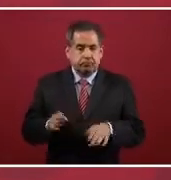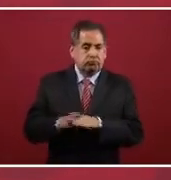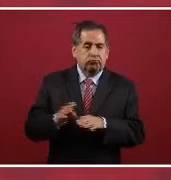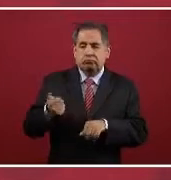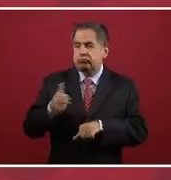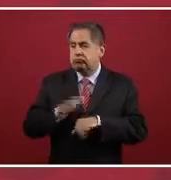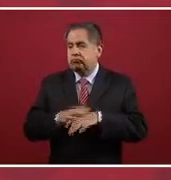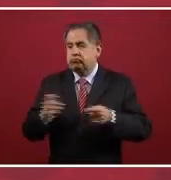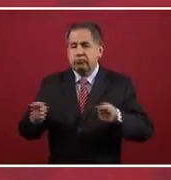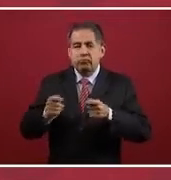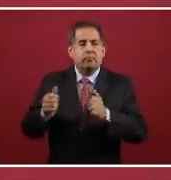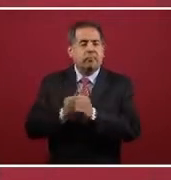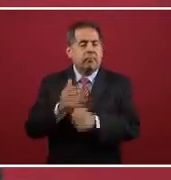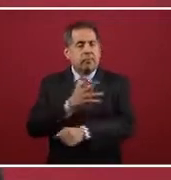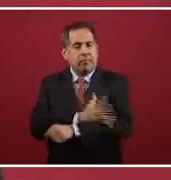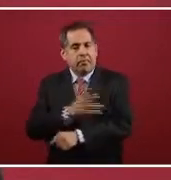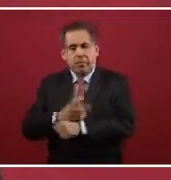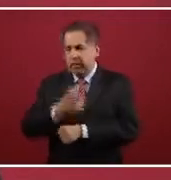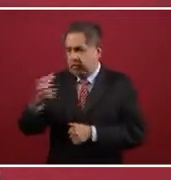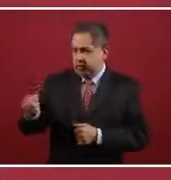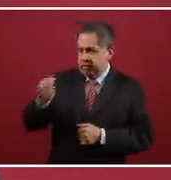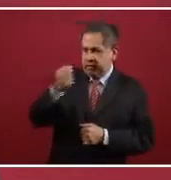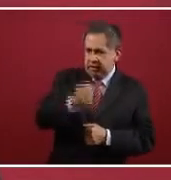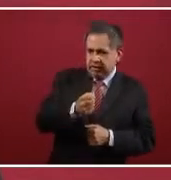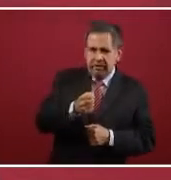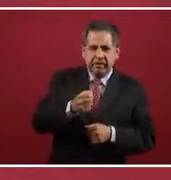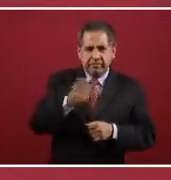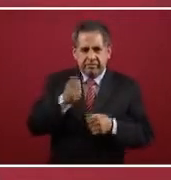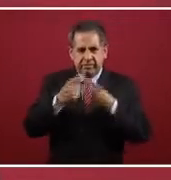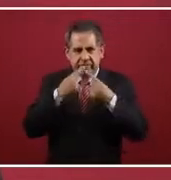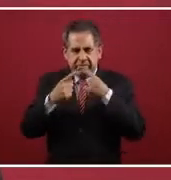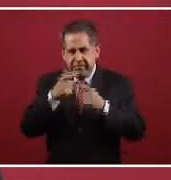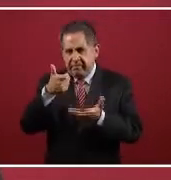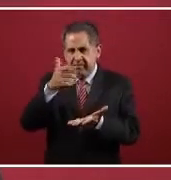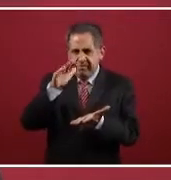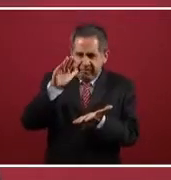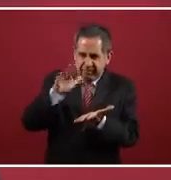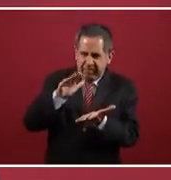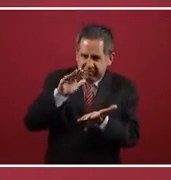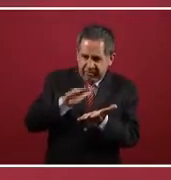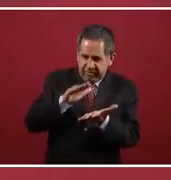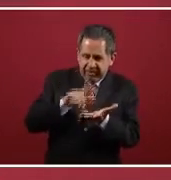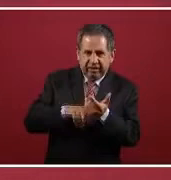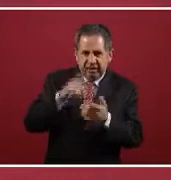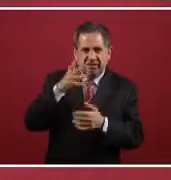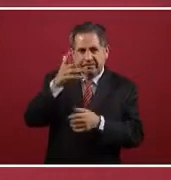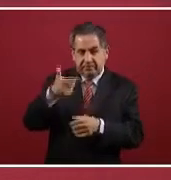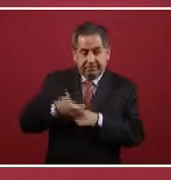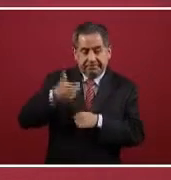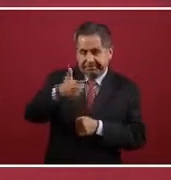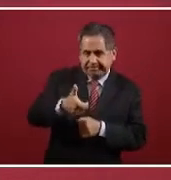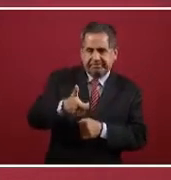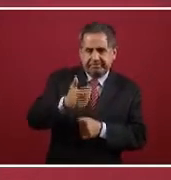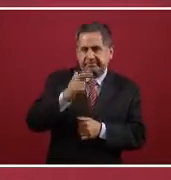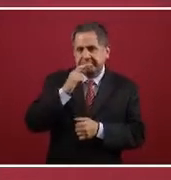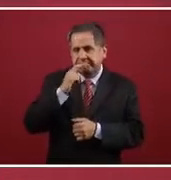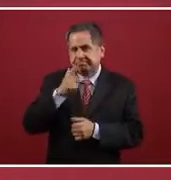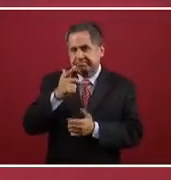administración honrada poder bajar el precio de la luz.